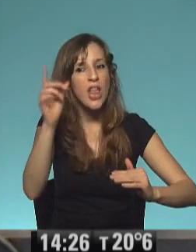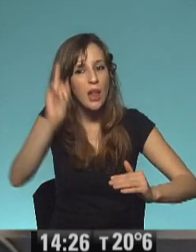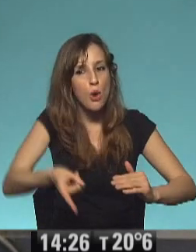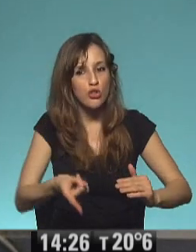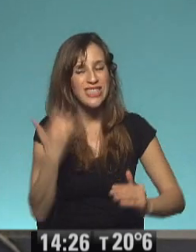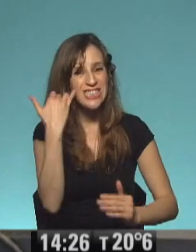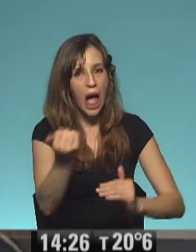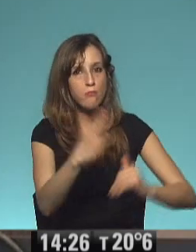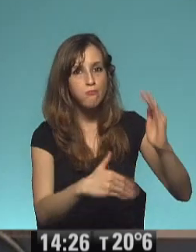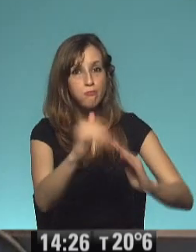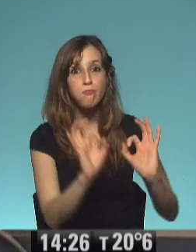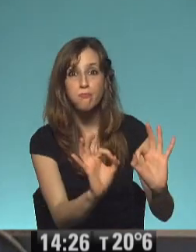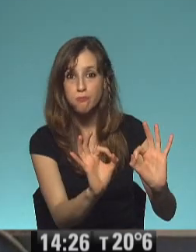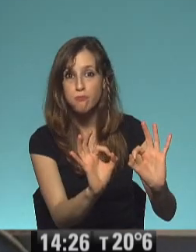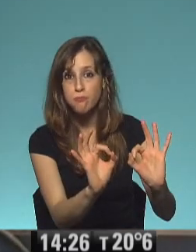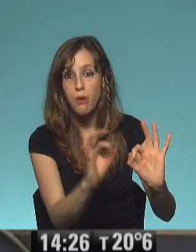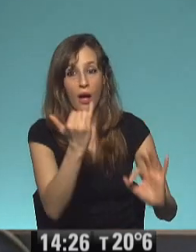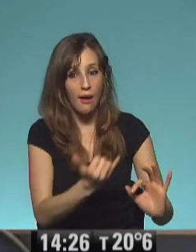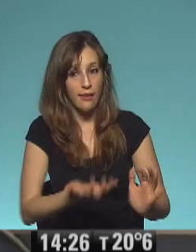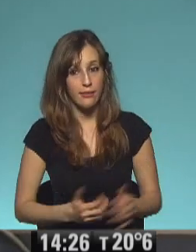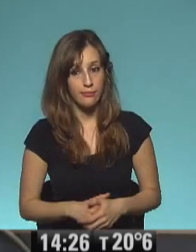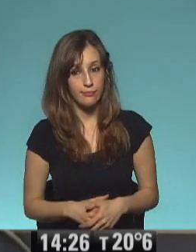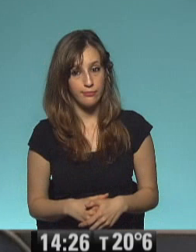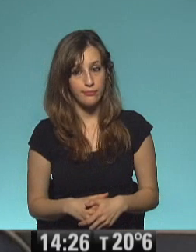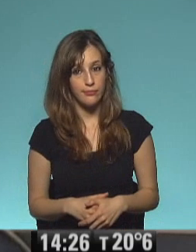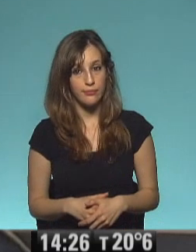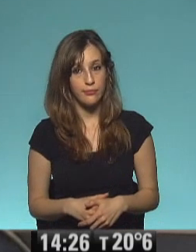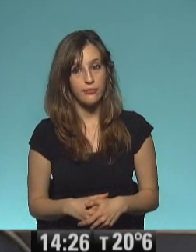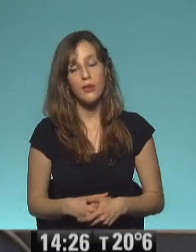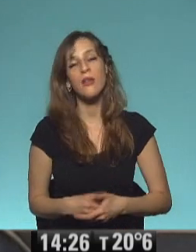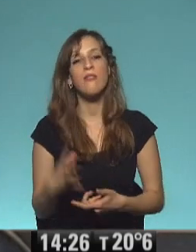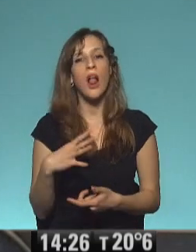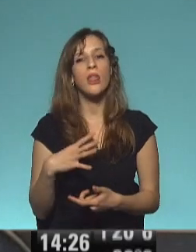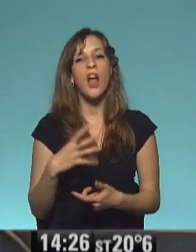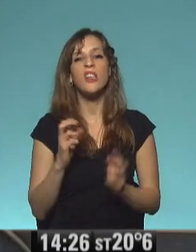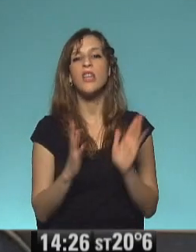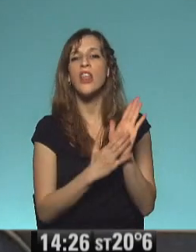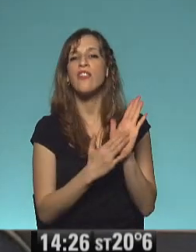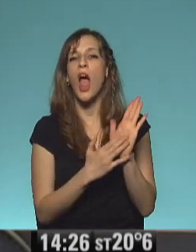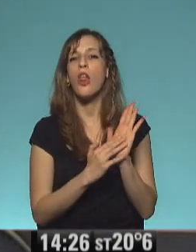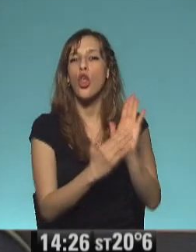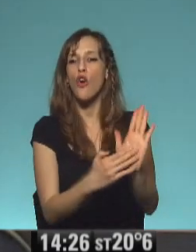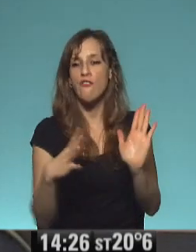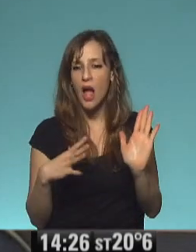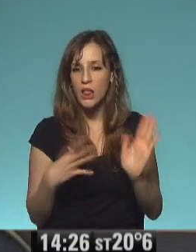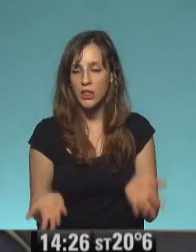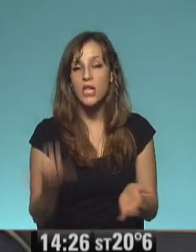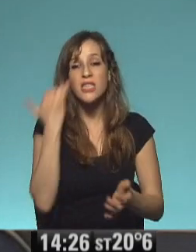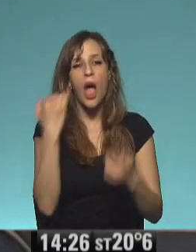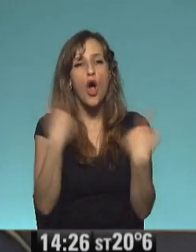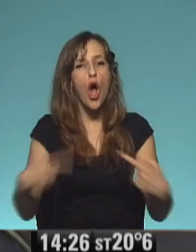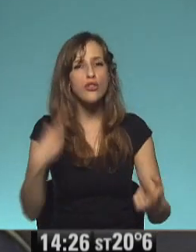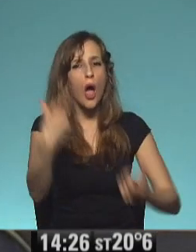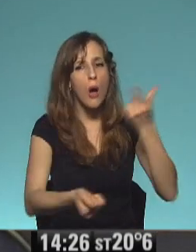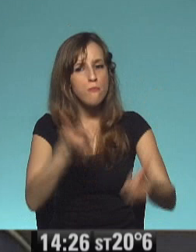80-90%. Inexplicablemente el Estado Nacional no vino a hacer la certificación. 100% del equipamiento. 100% del equipamiento comprado.